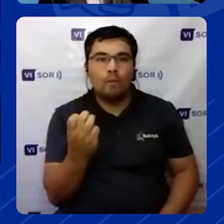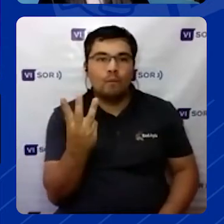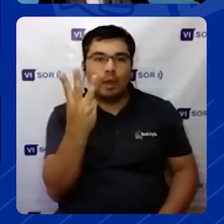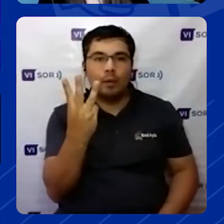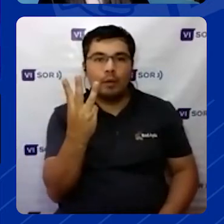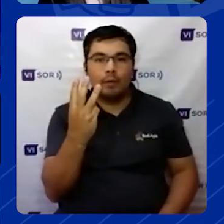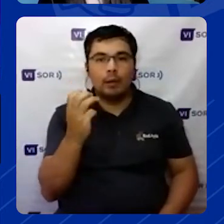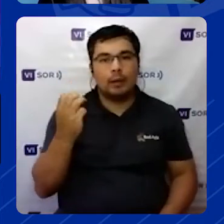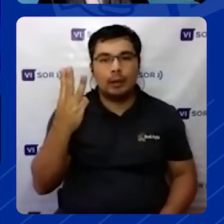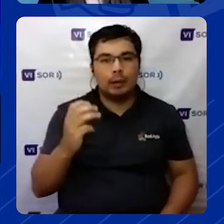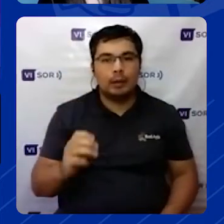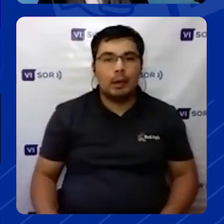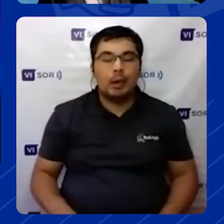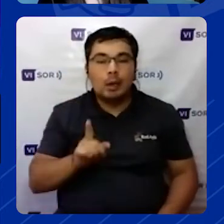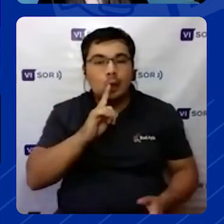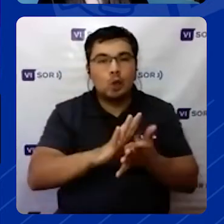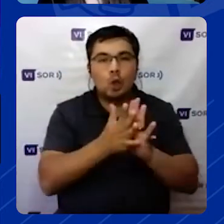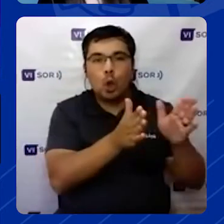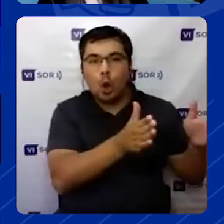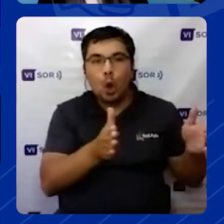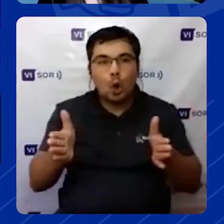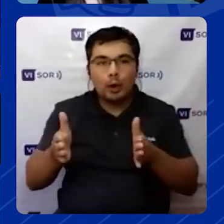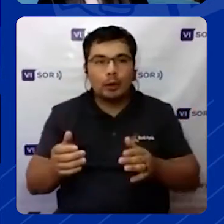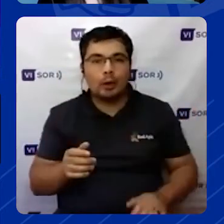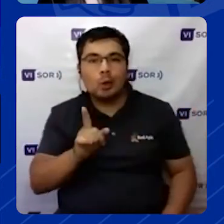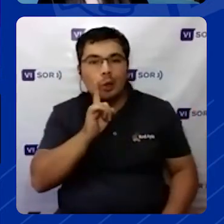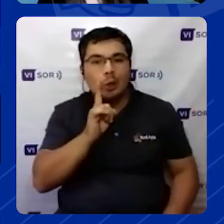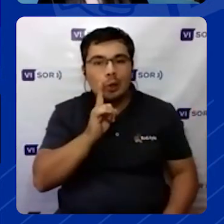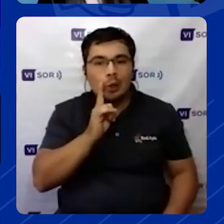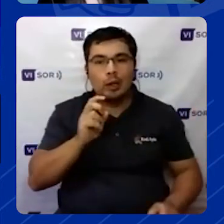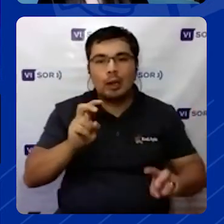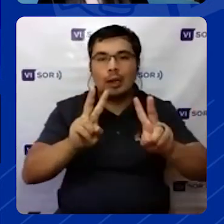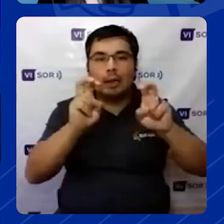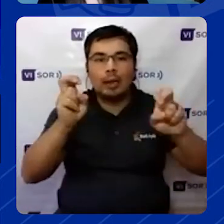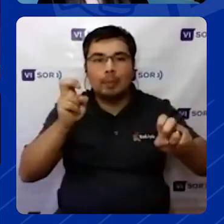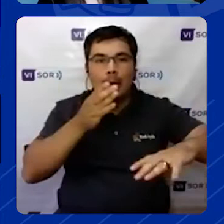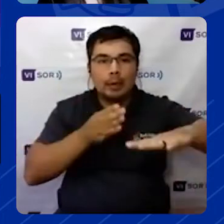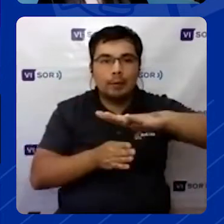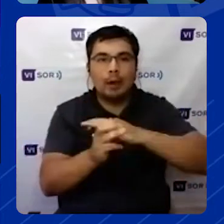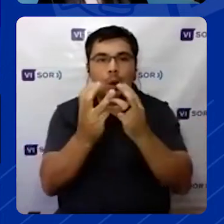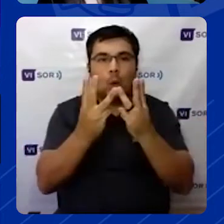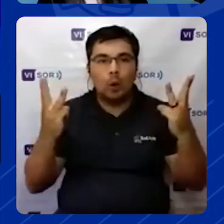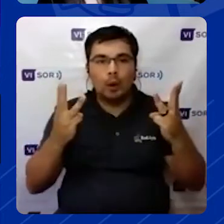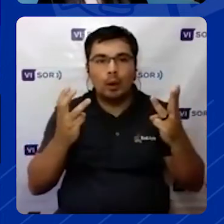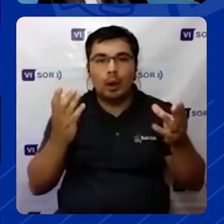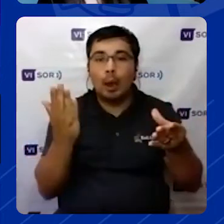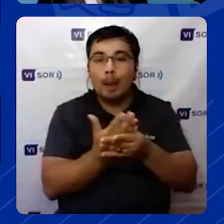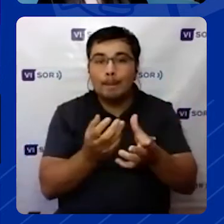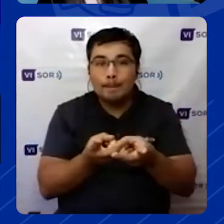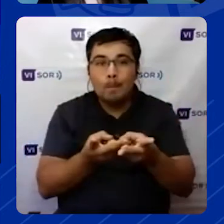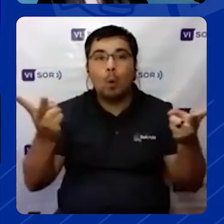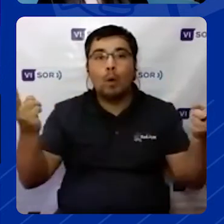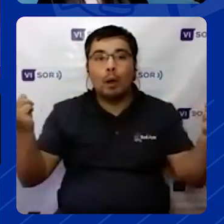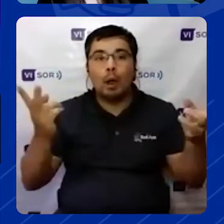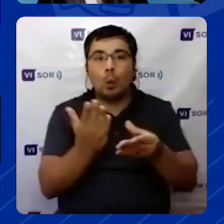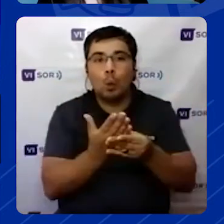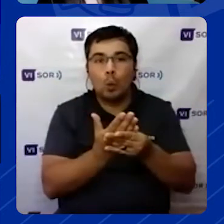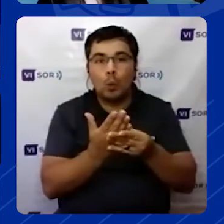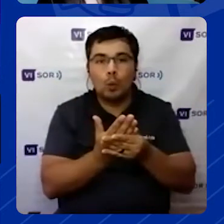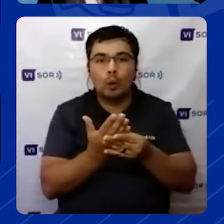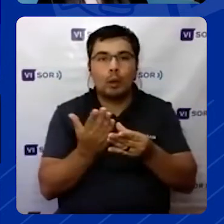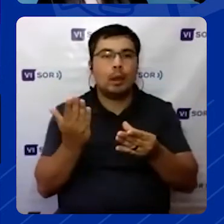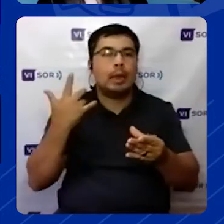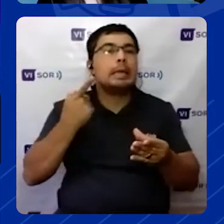y que tiene un apartado muy importante de accesibilidad web. Bueno, pues publicaron un documento muy interesante sobre las necesidades